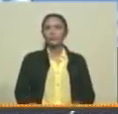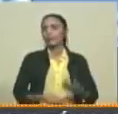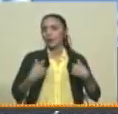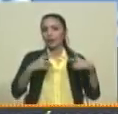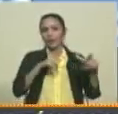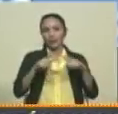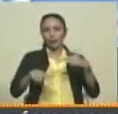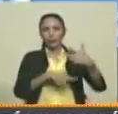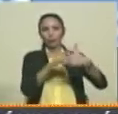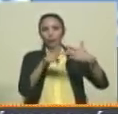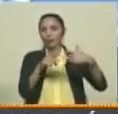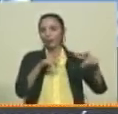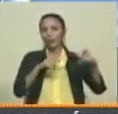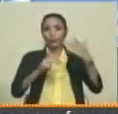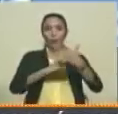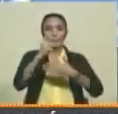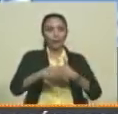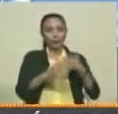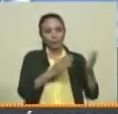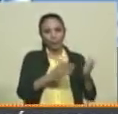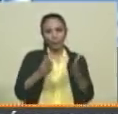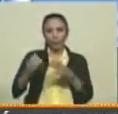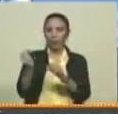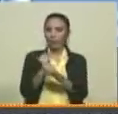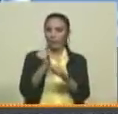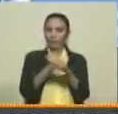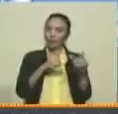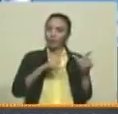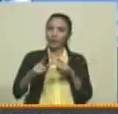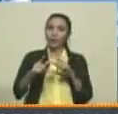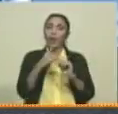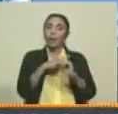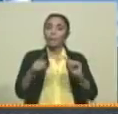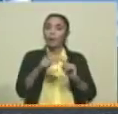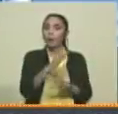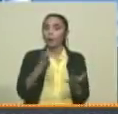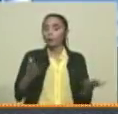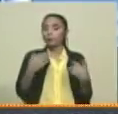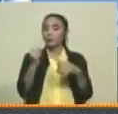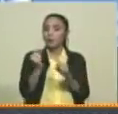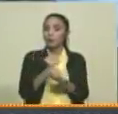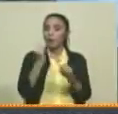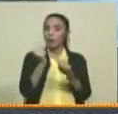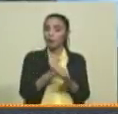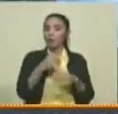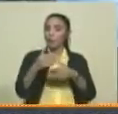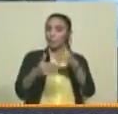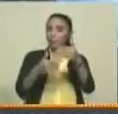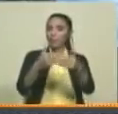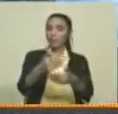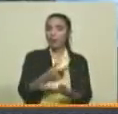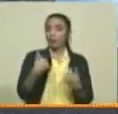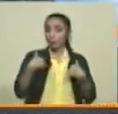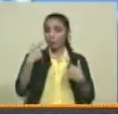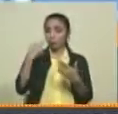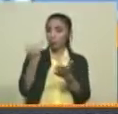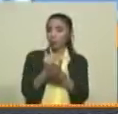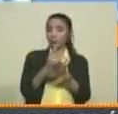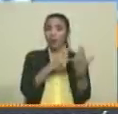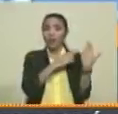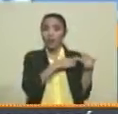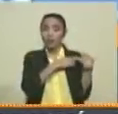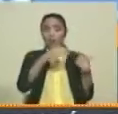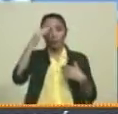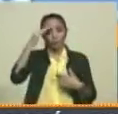están montados en el plan, pero además de manera ferviente y apasionada, porque me consta que Padrino, Ceballos,